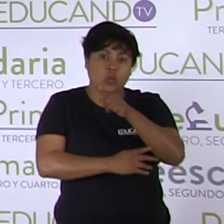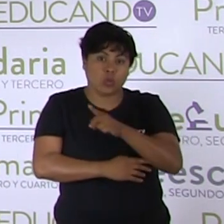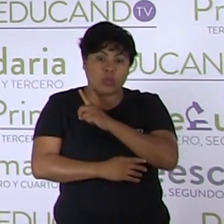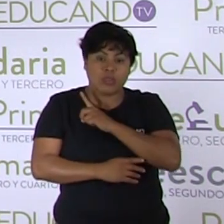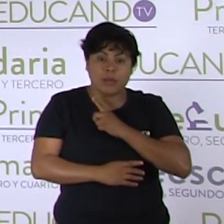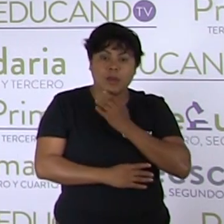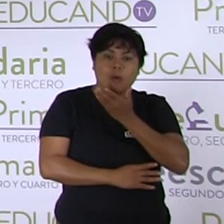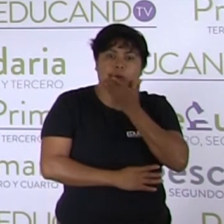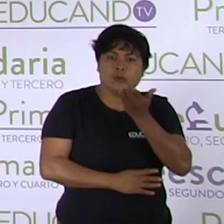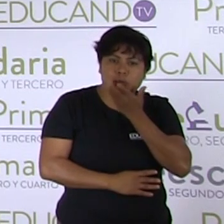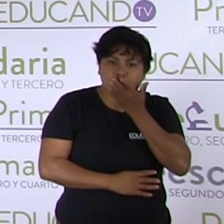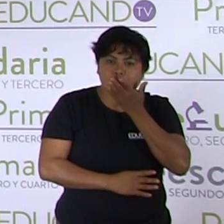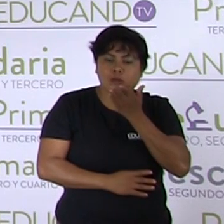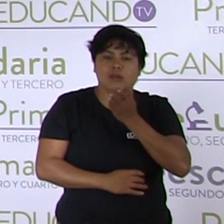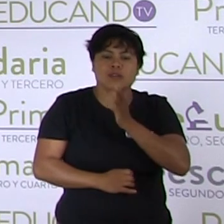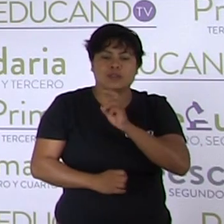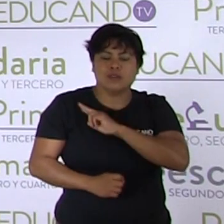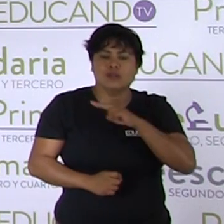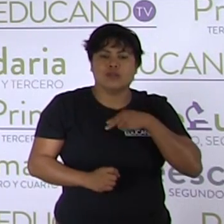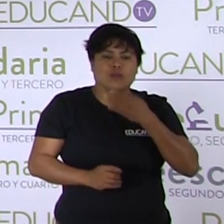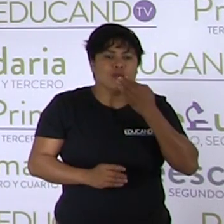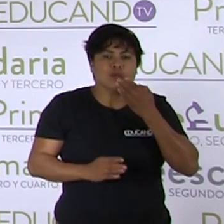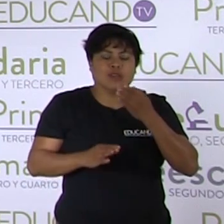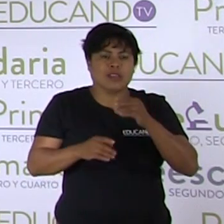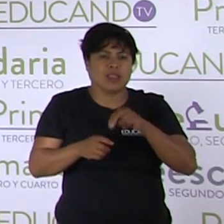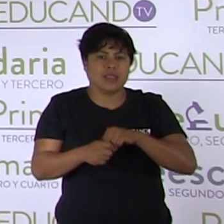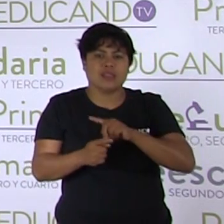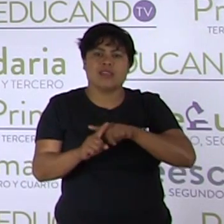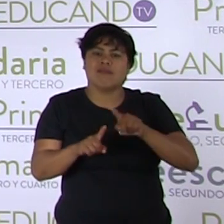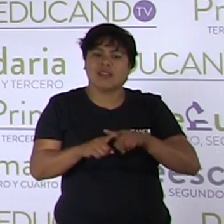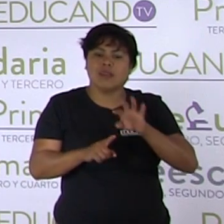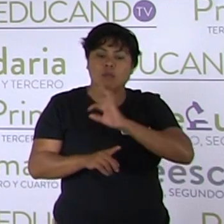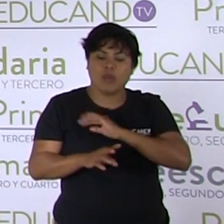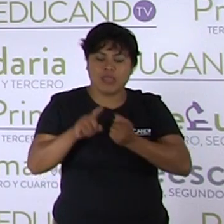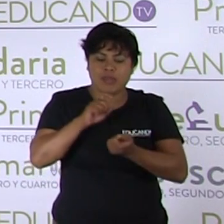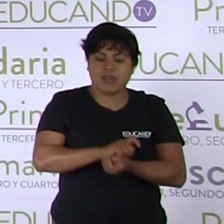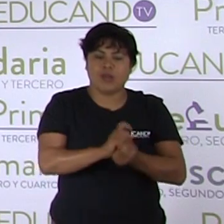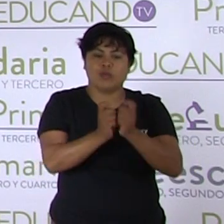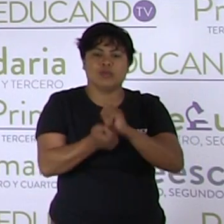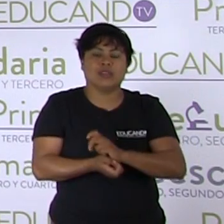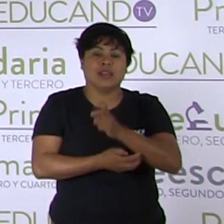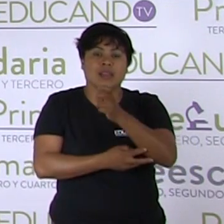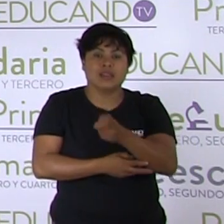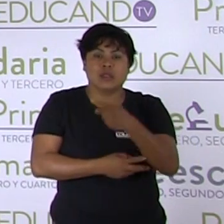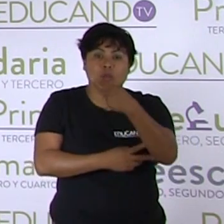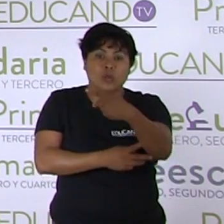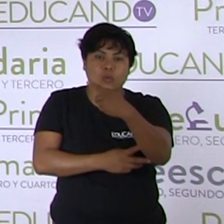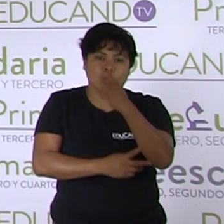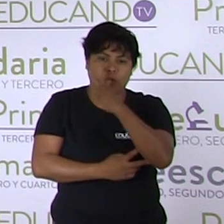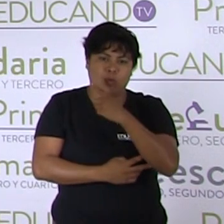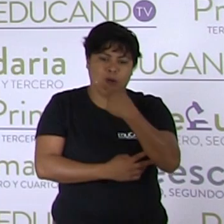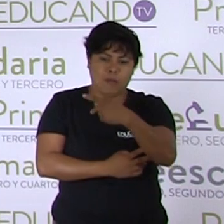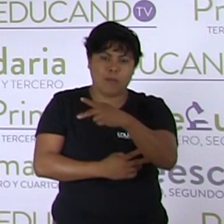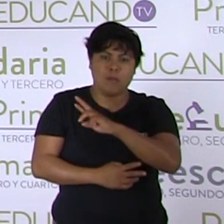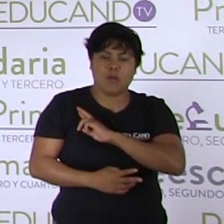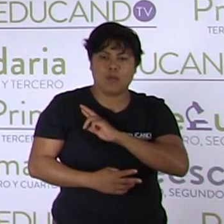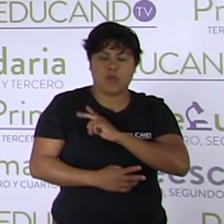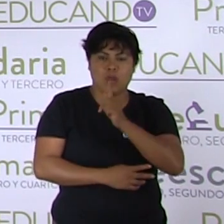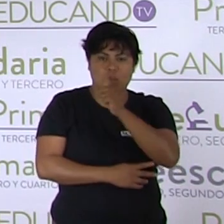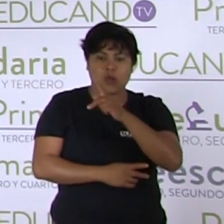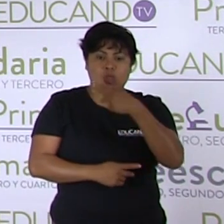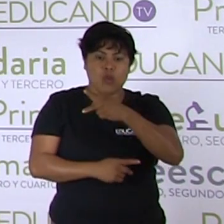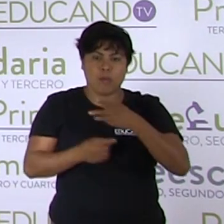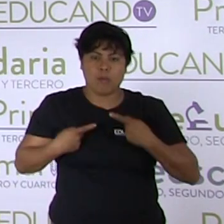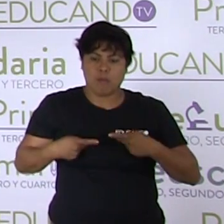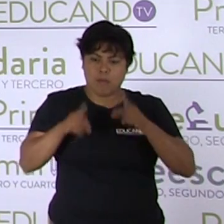costumbres, tradiciones, hábitos, y cómo eso se traduce en tu lenguaje, en tu